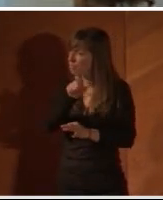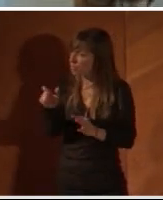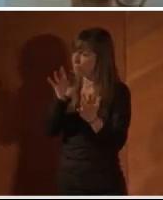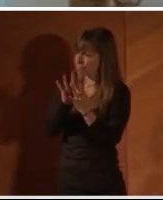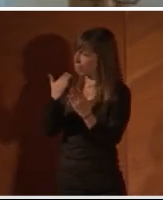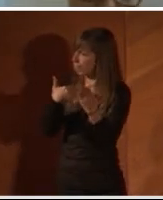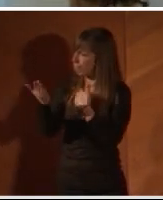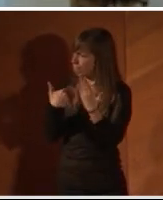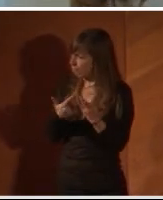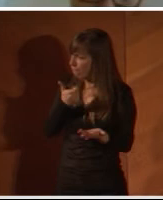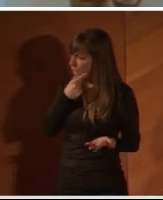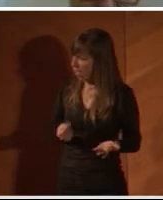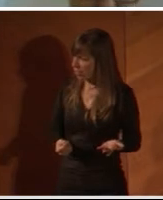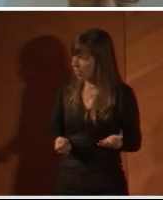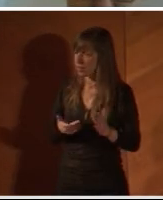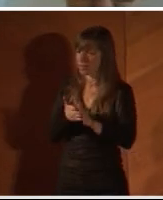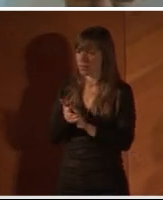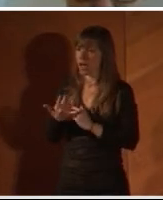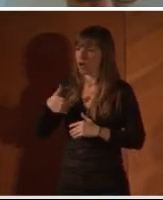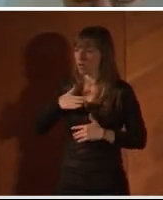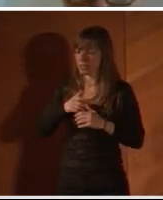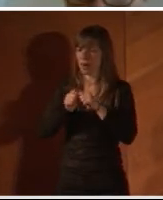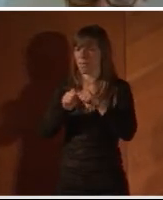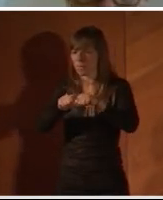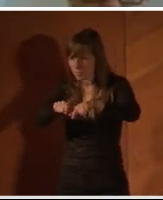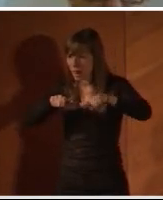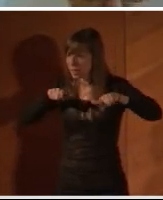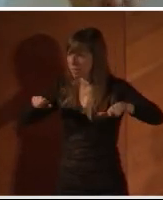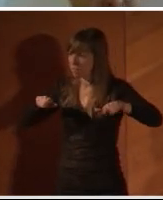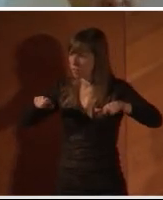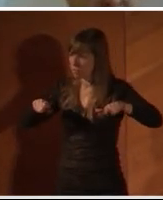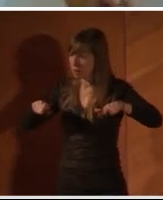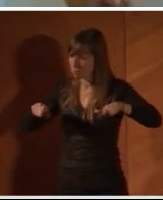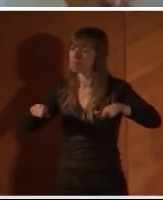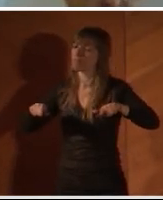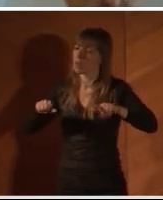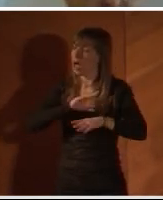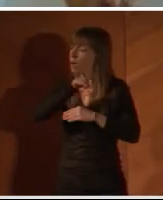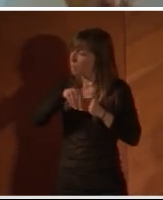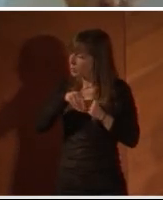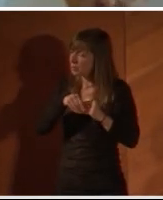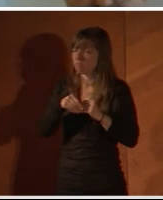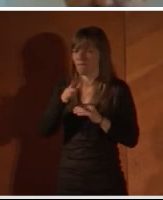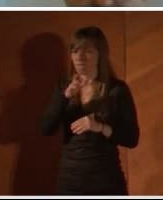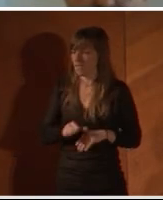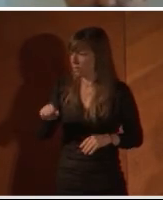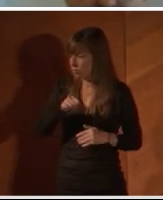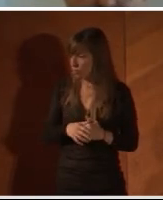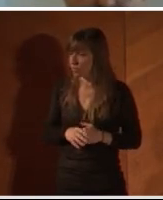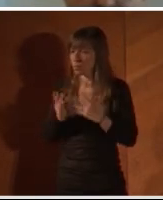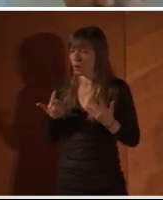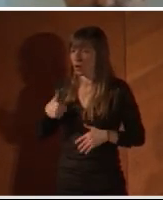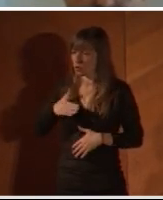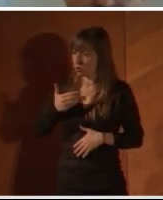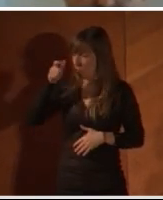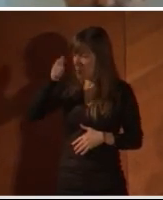próximas, y poder contar con una plataforma que complemente esta realidad, pues es fantástico. Nosotros en